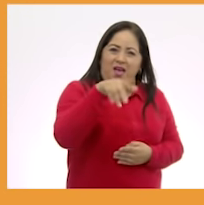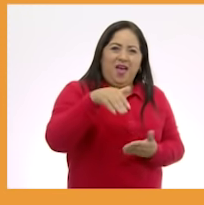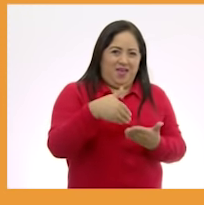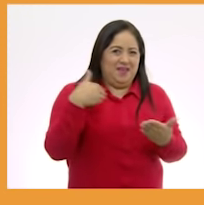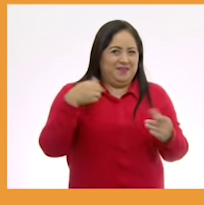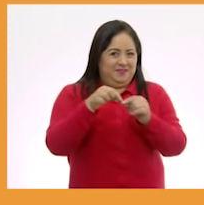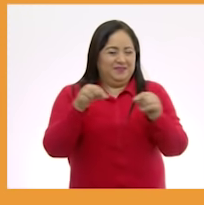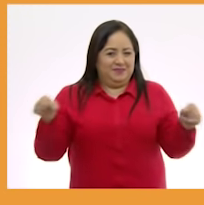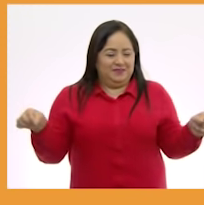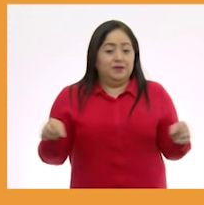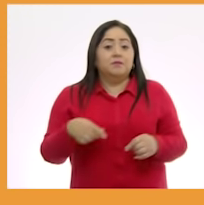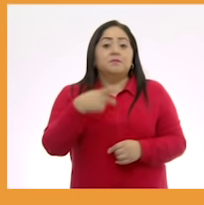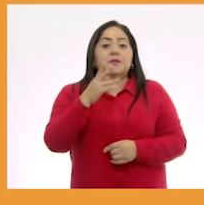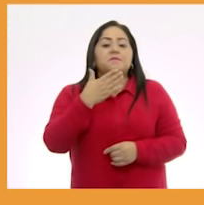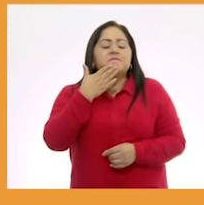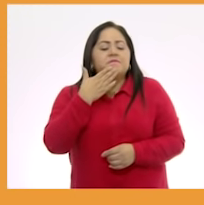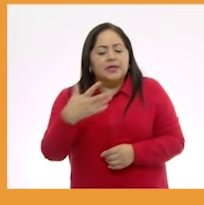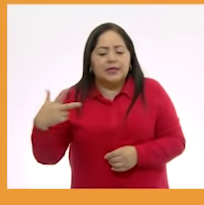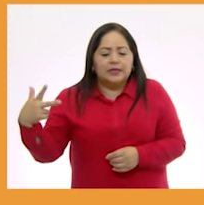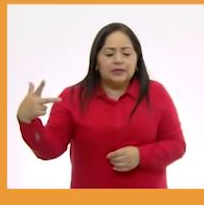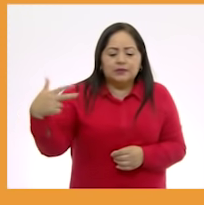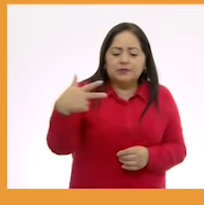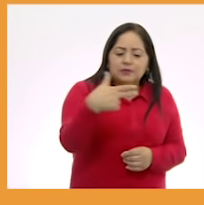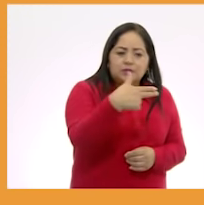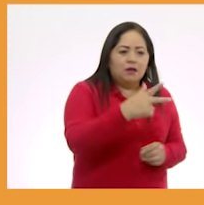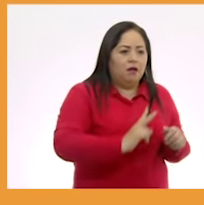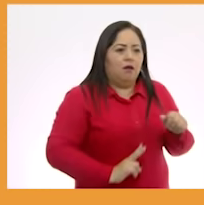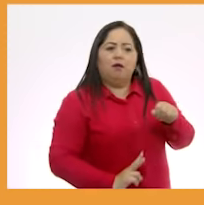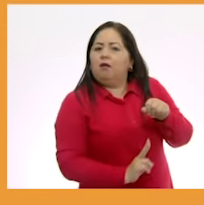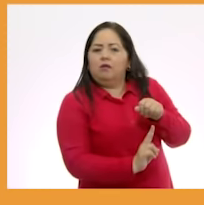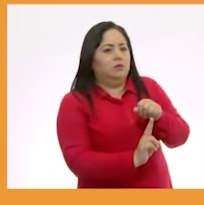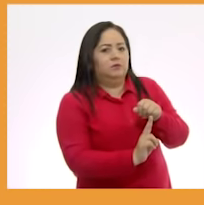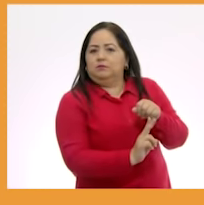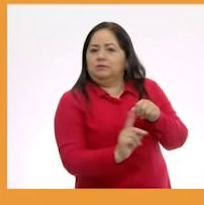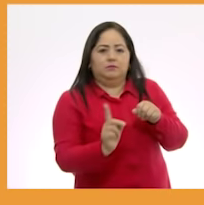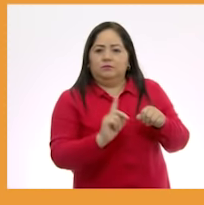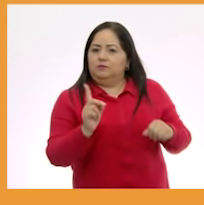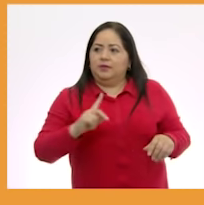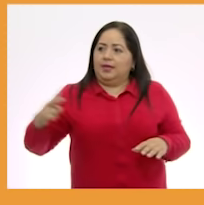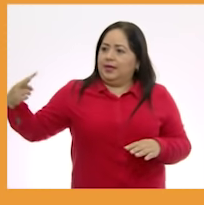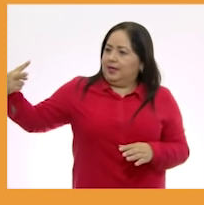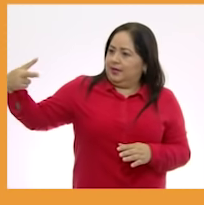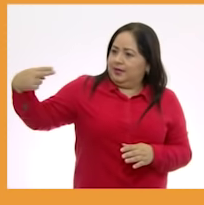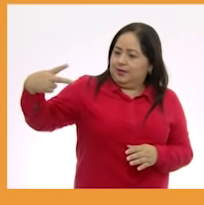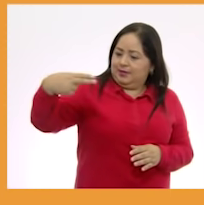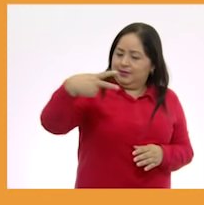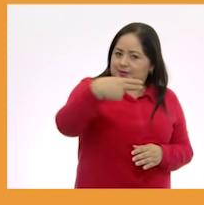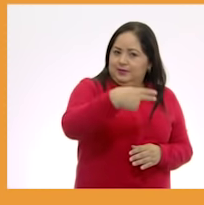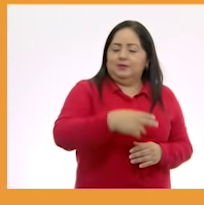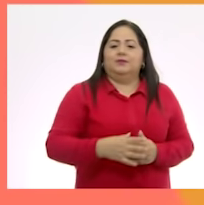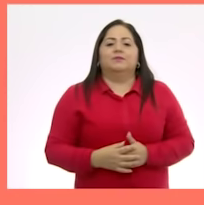marcaste. Asegúrate de cortar por fuera de la playera. No introduzcas las tijeras en ella.